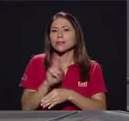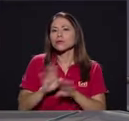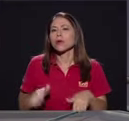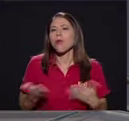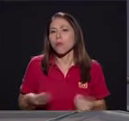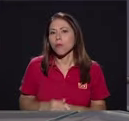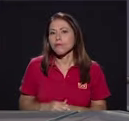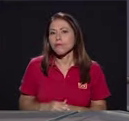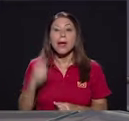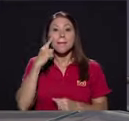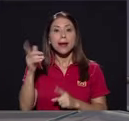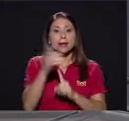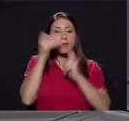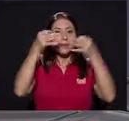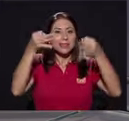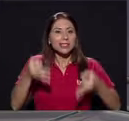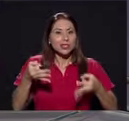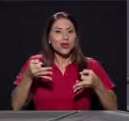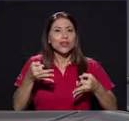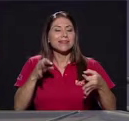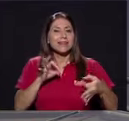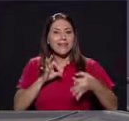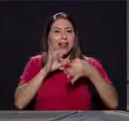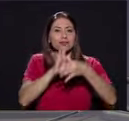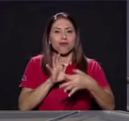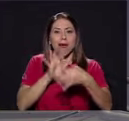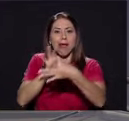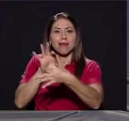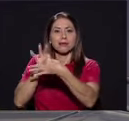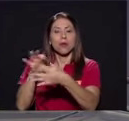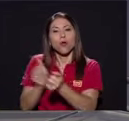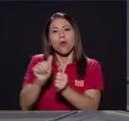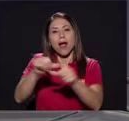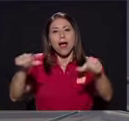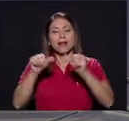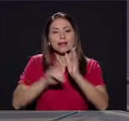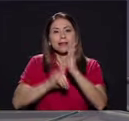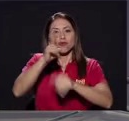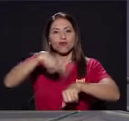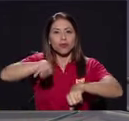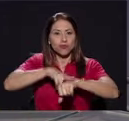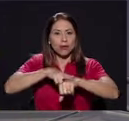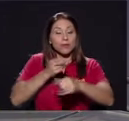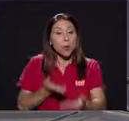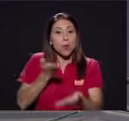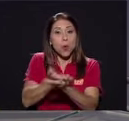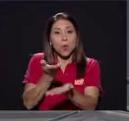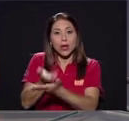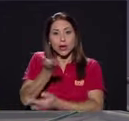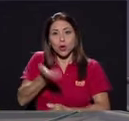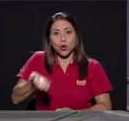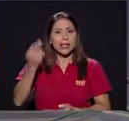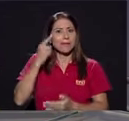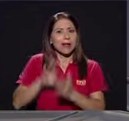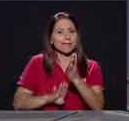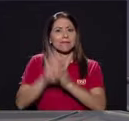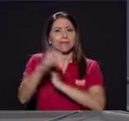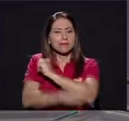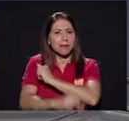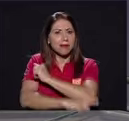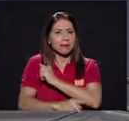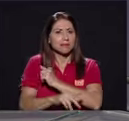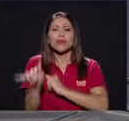costarricenses o para tomar decisiones relacionadas con otras áreas del desarrollo nacional, para proponer cosas, para sacar el país adelante,